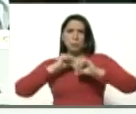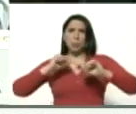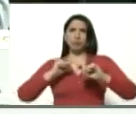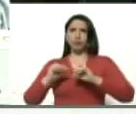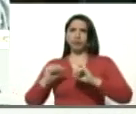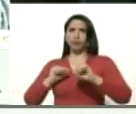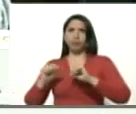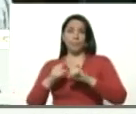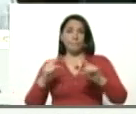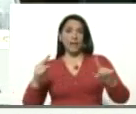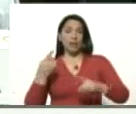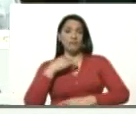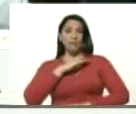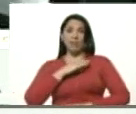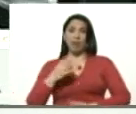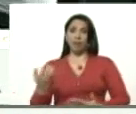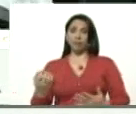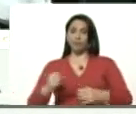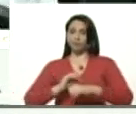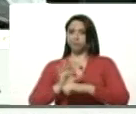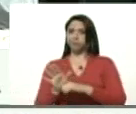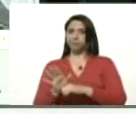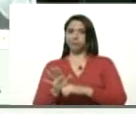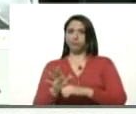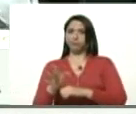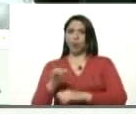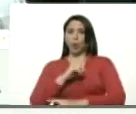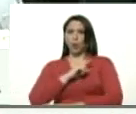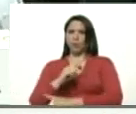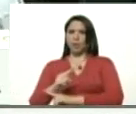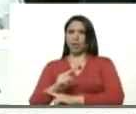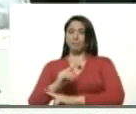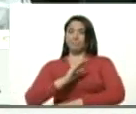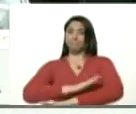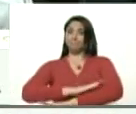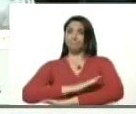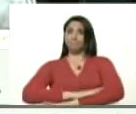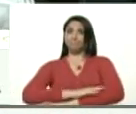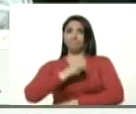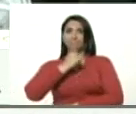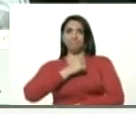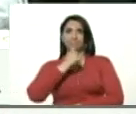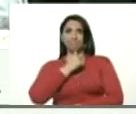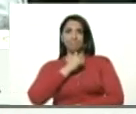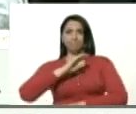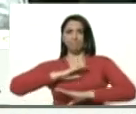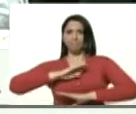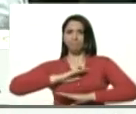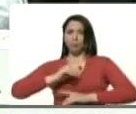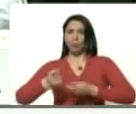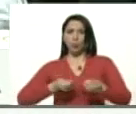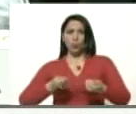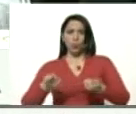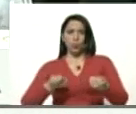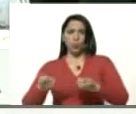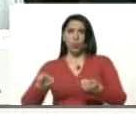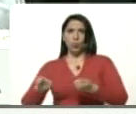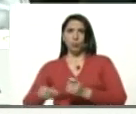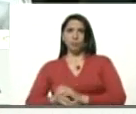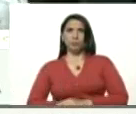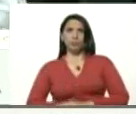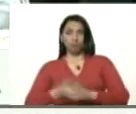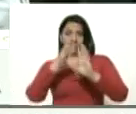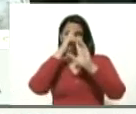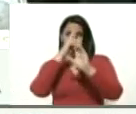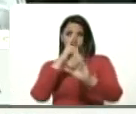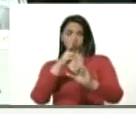la pandemia del coronavirus nos obliga a la disciplina, al autocontrol, a